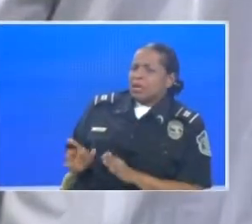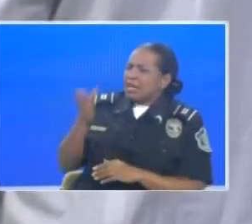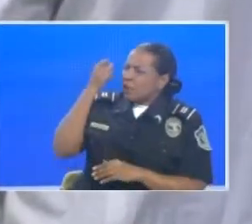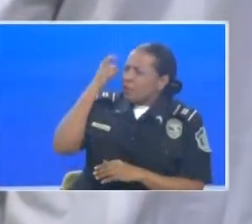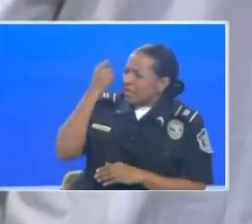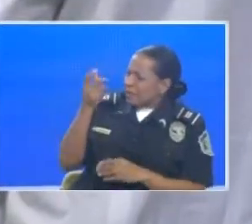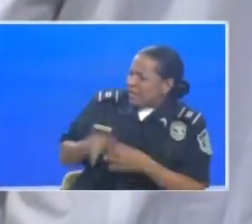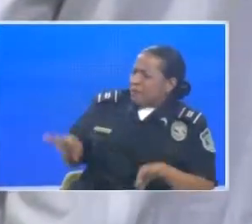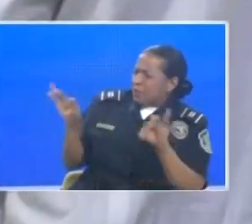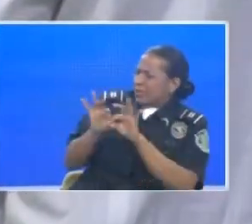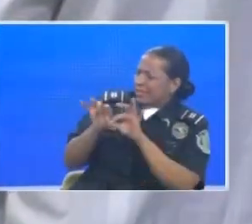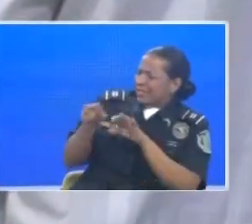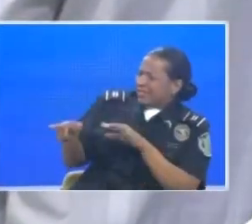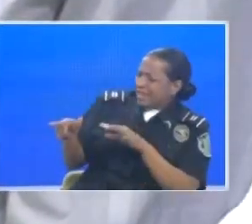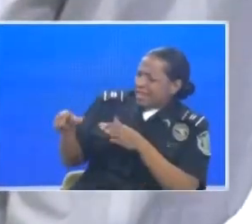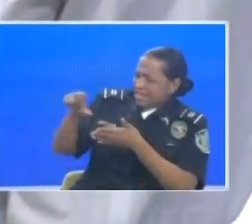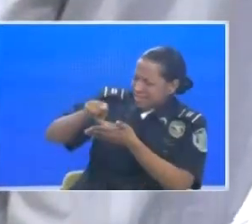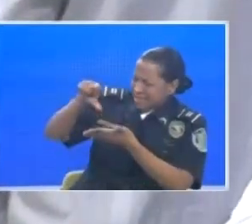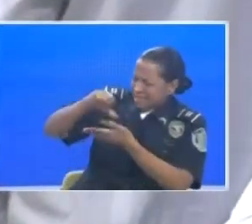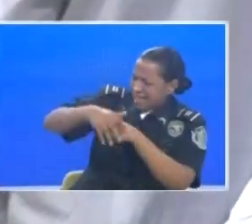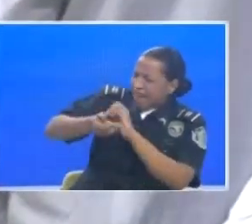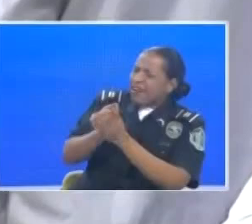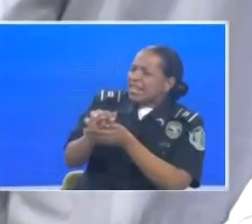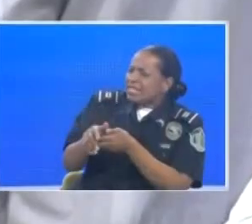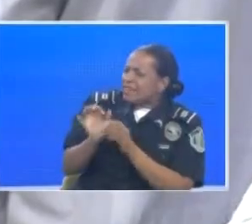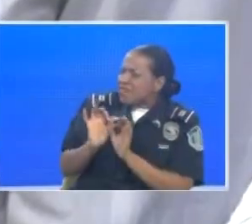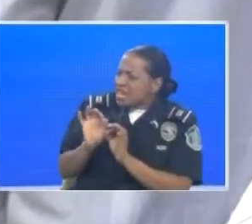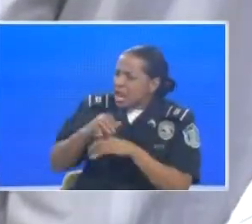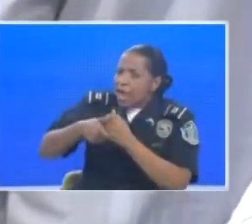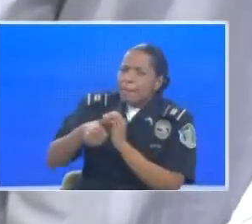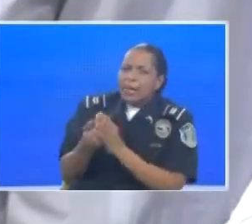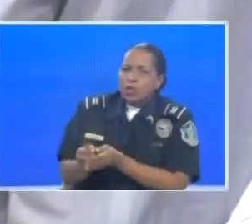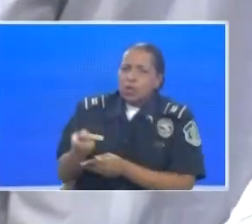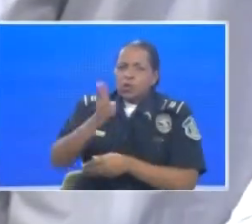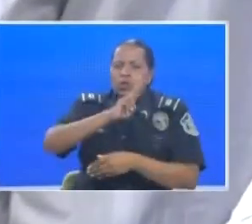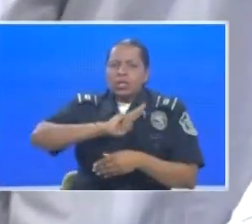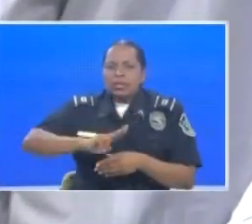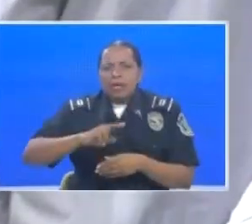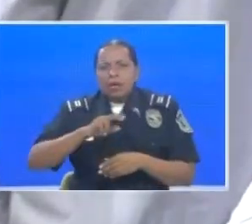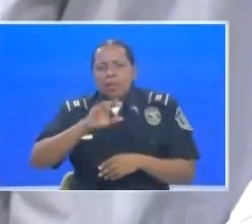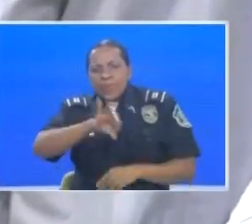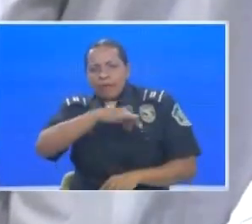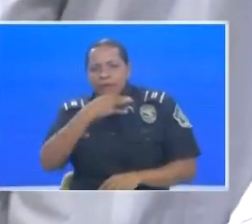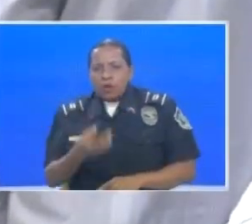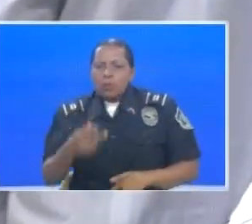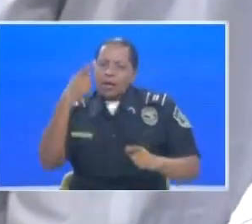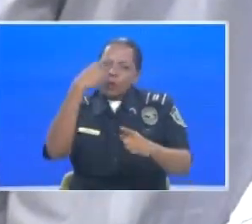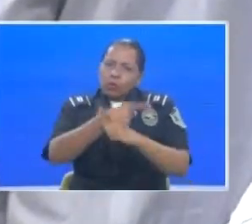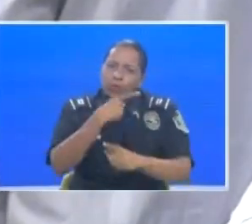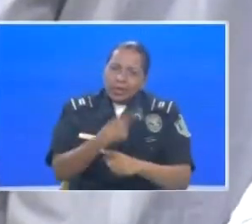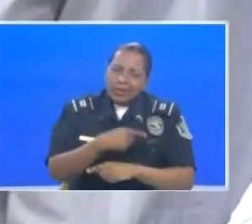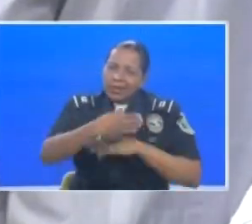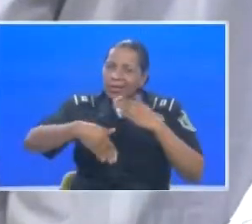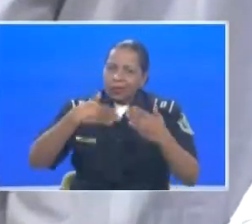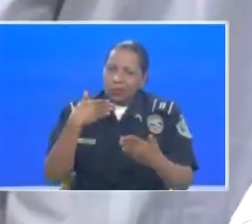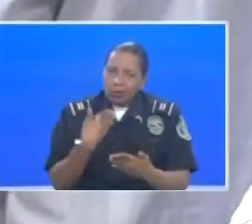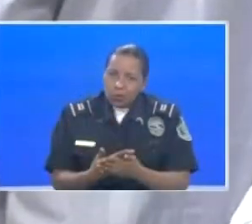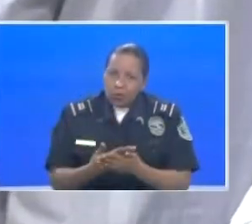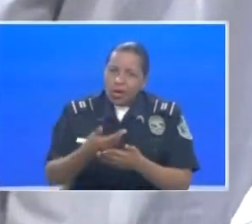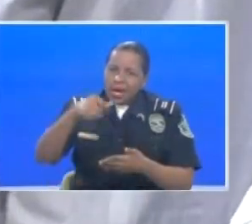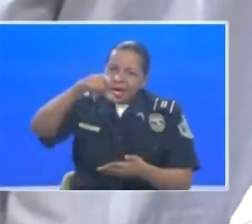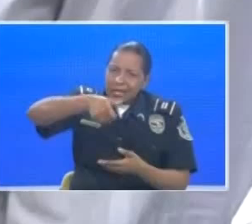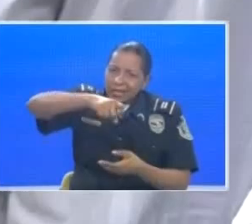la importancia de lavarse bien las manos, de utilizar adecuadamente el recurso